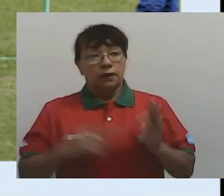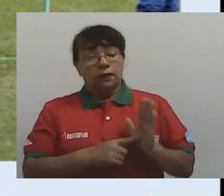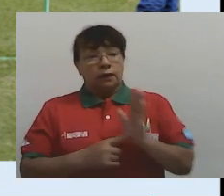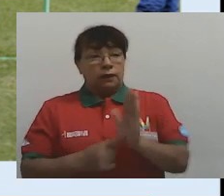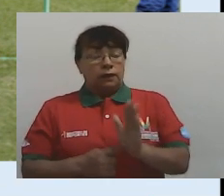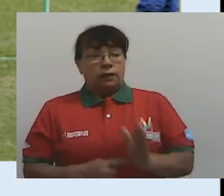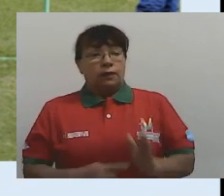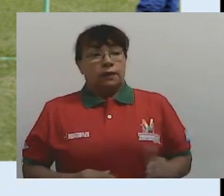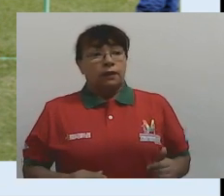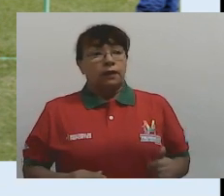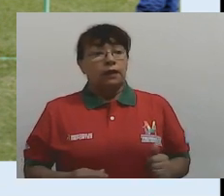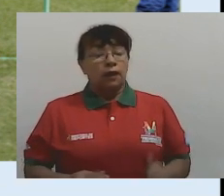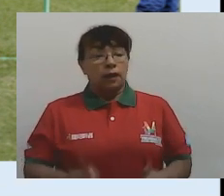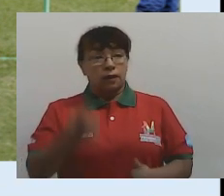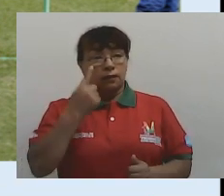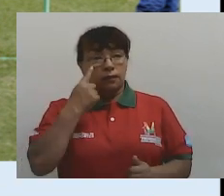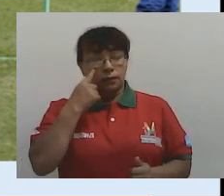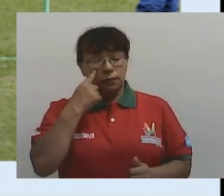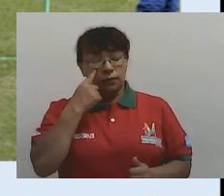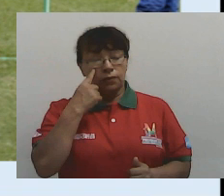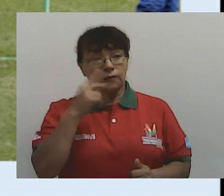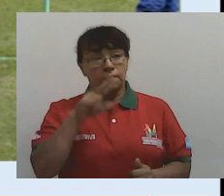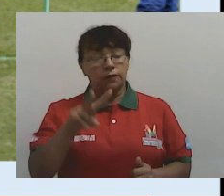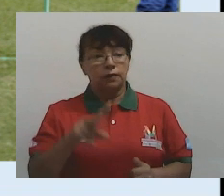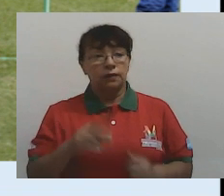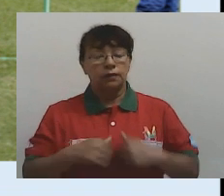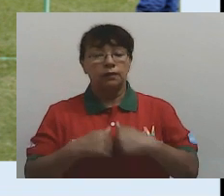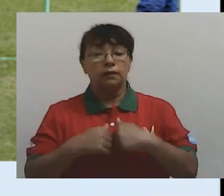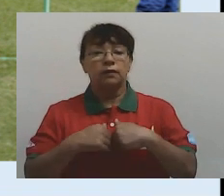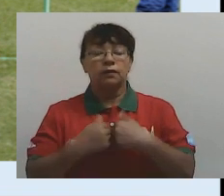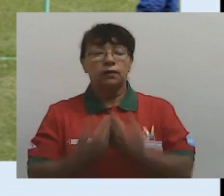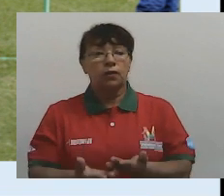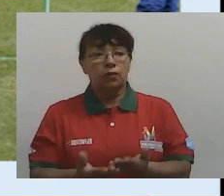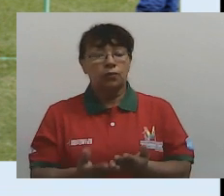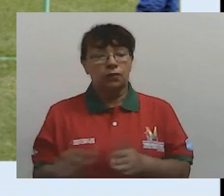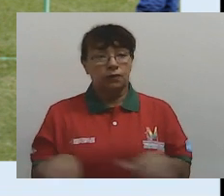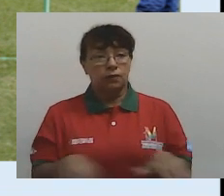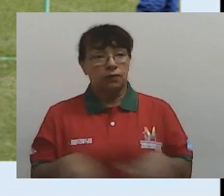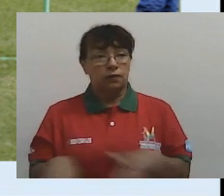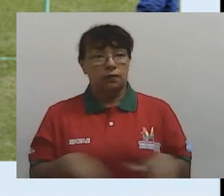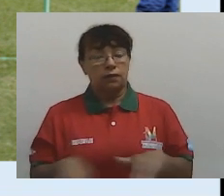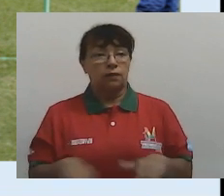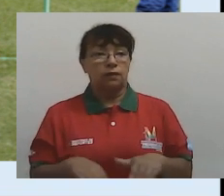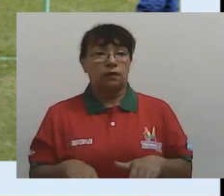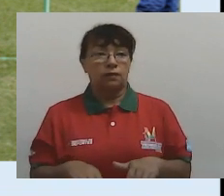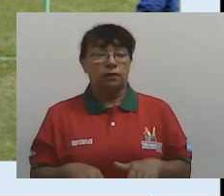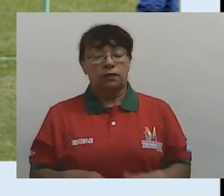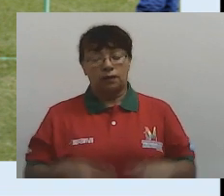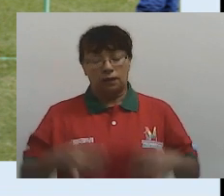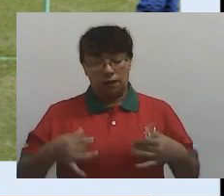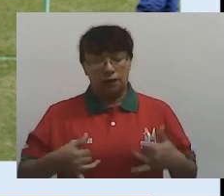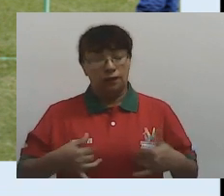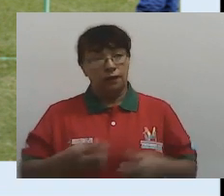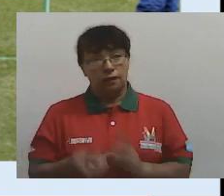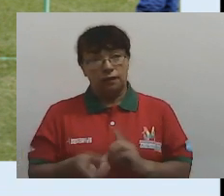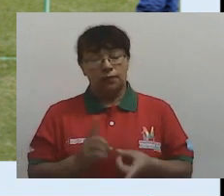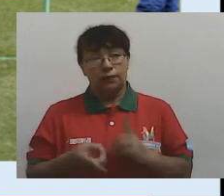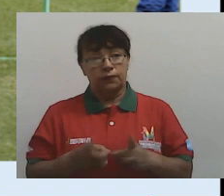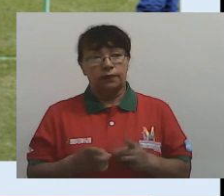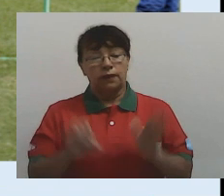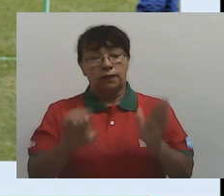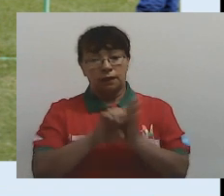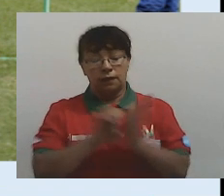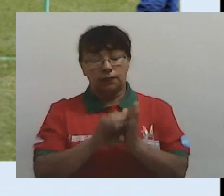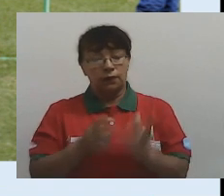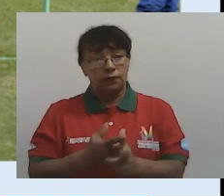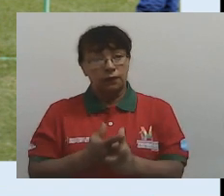es conocer cómo se realizan esos intentos, la forma en que vamos a ejecutarlos. Por ejemplo, las